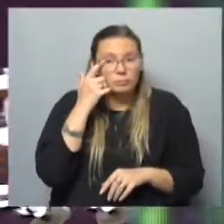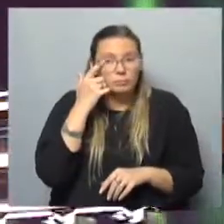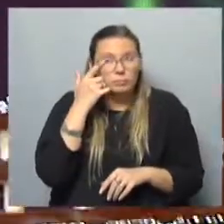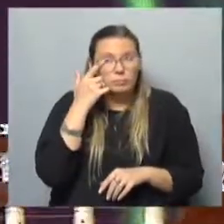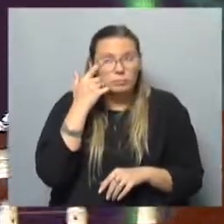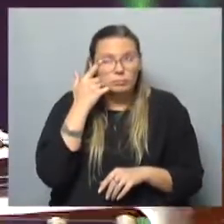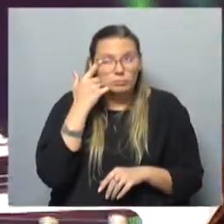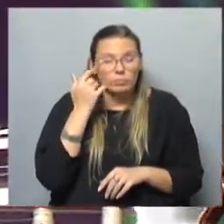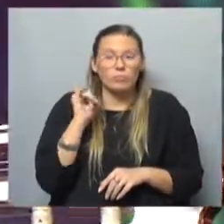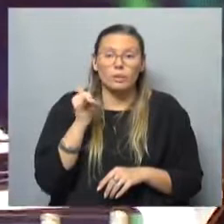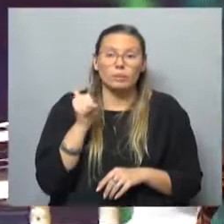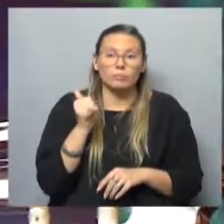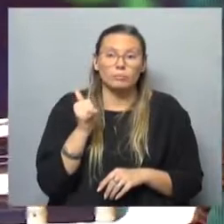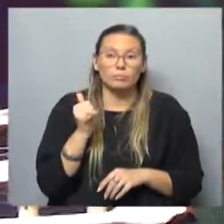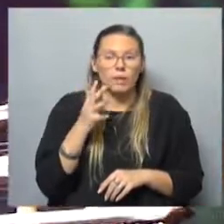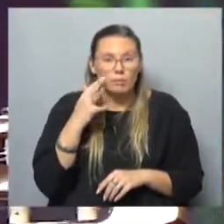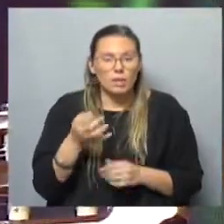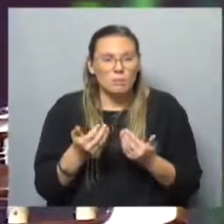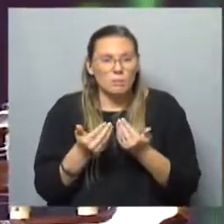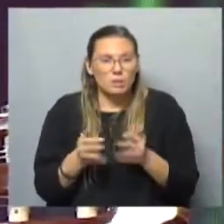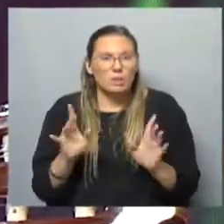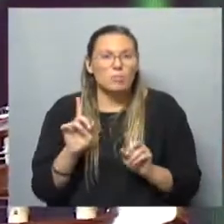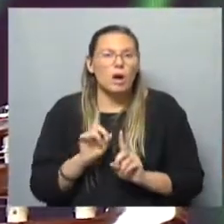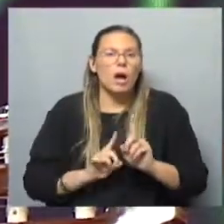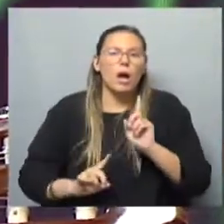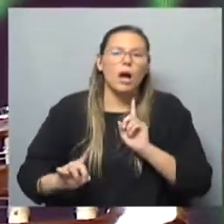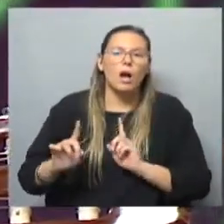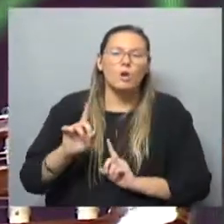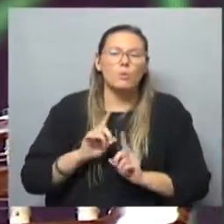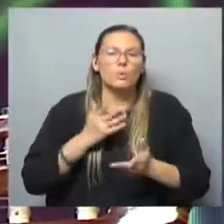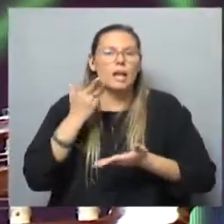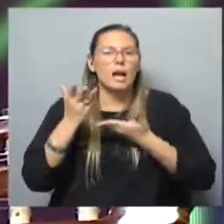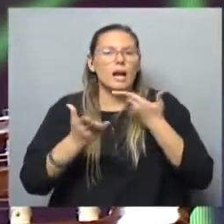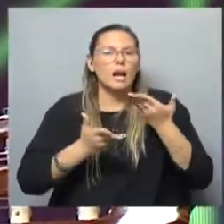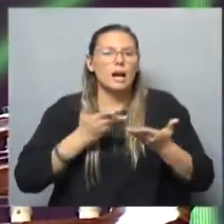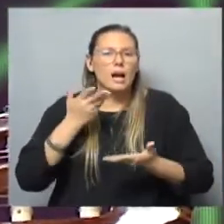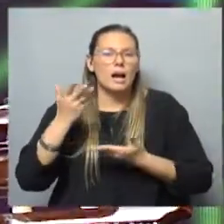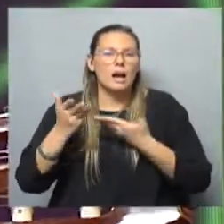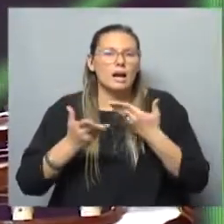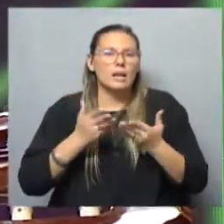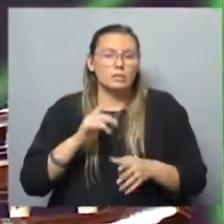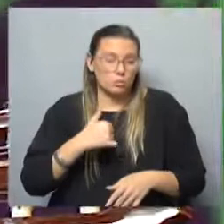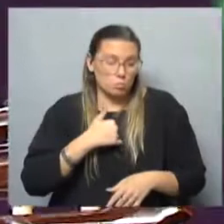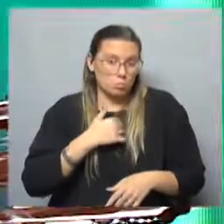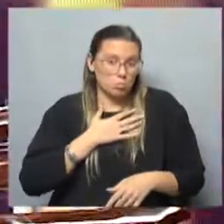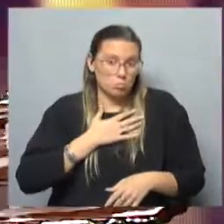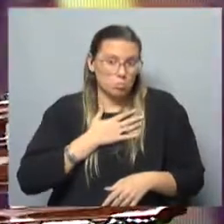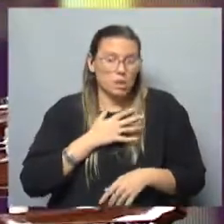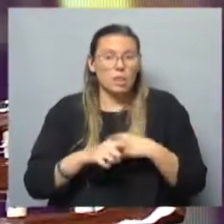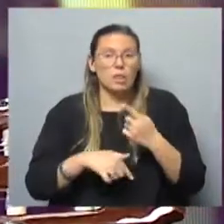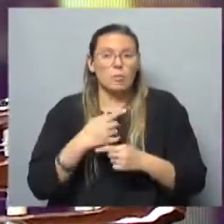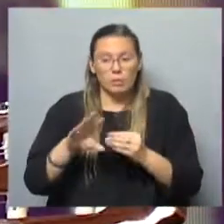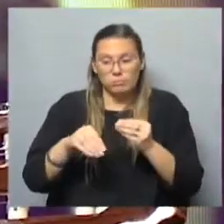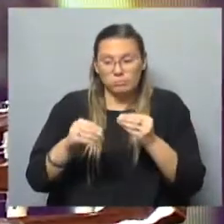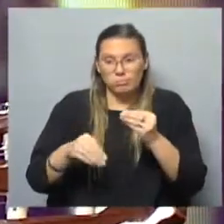que en realidad arrancamos con alguna canción de mi autoría y después fuimos